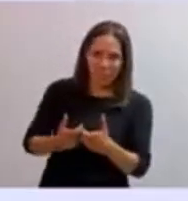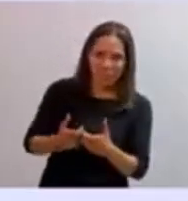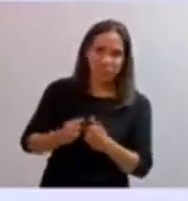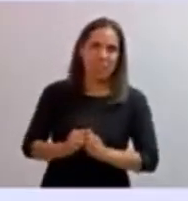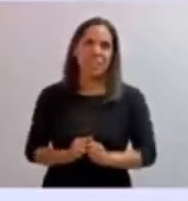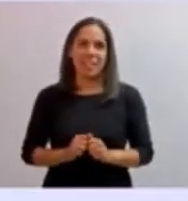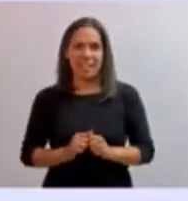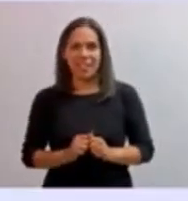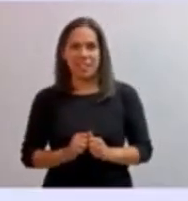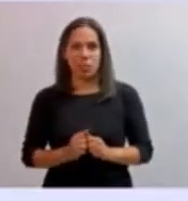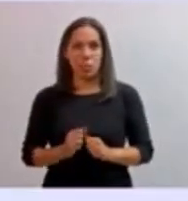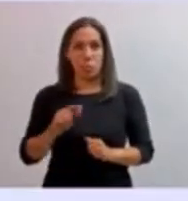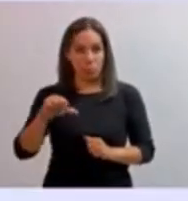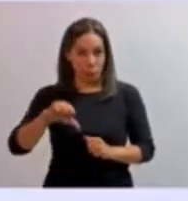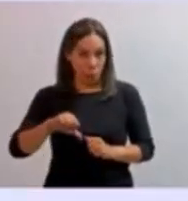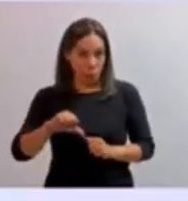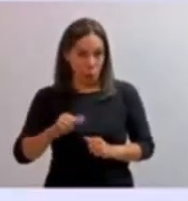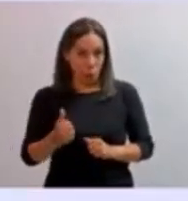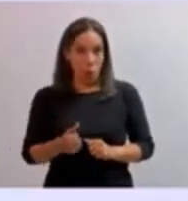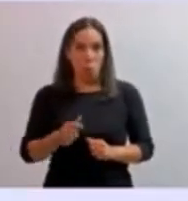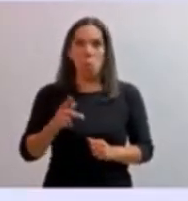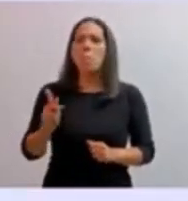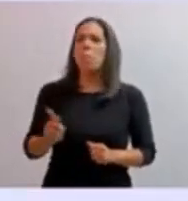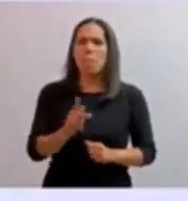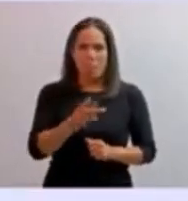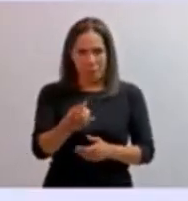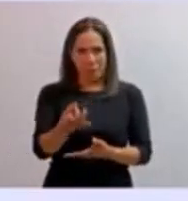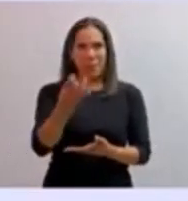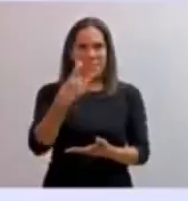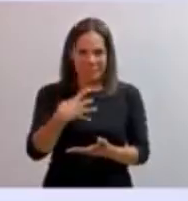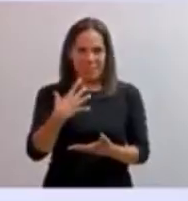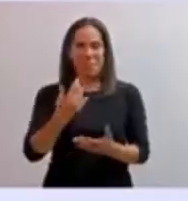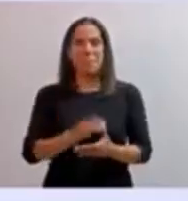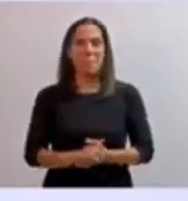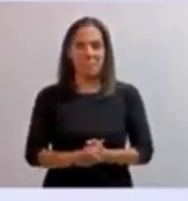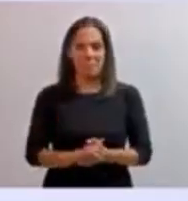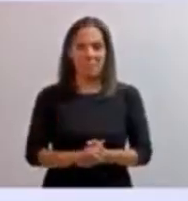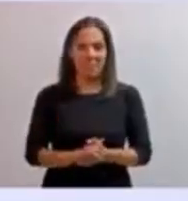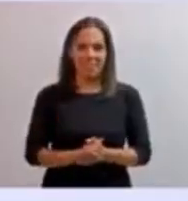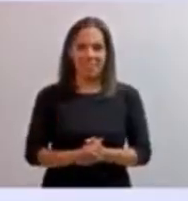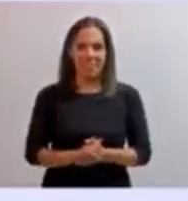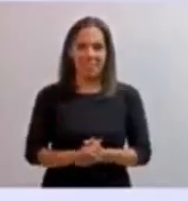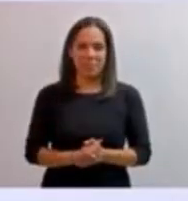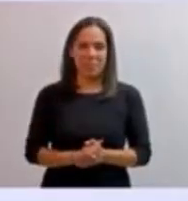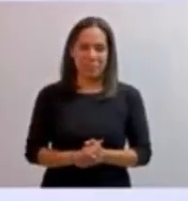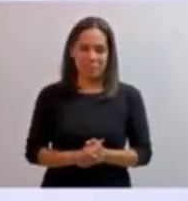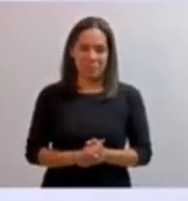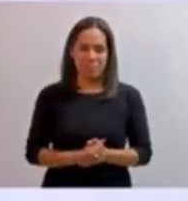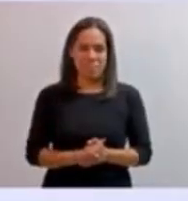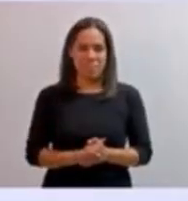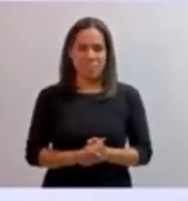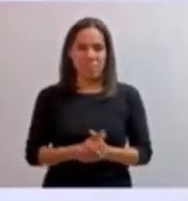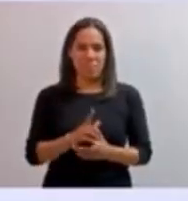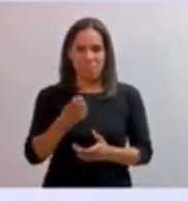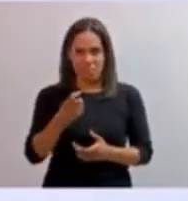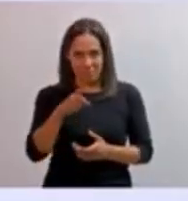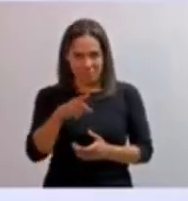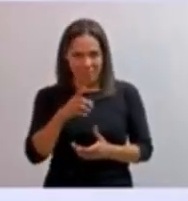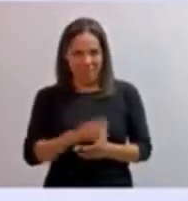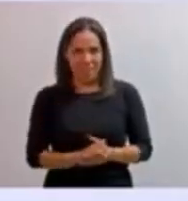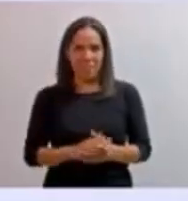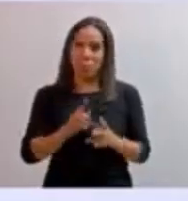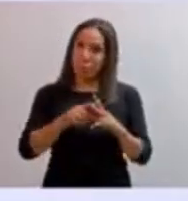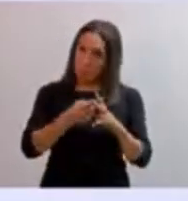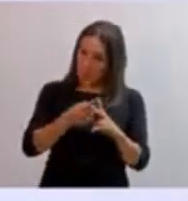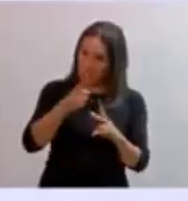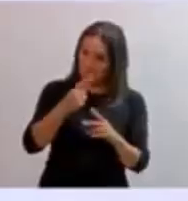Ahora atenderemos las preguntas e inquietudes que nos formularon el público que nos acompaña. Y para ello voy a